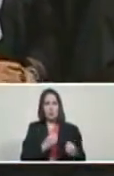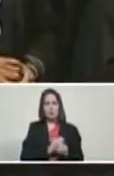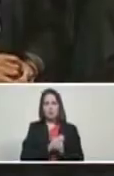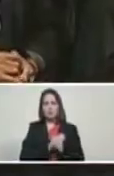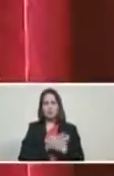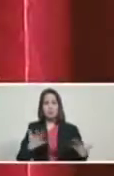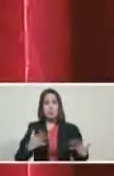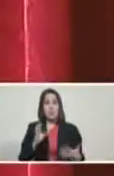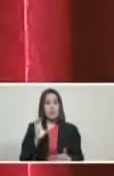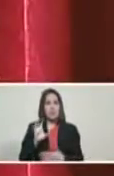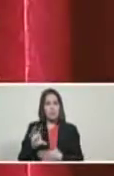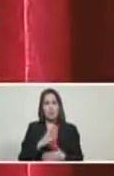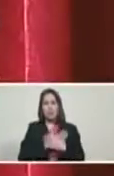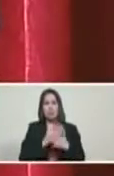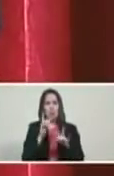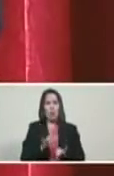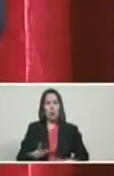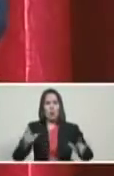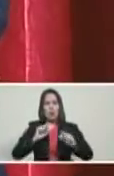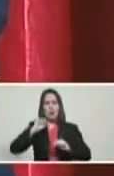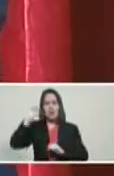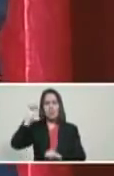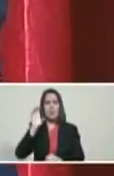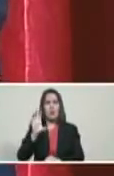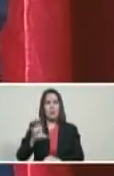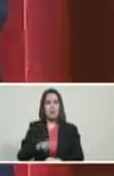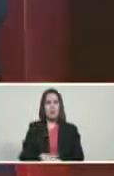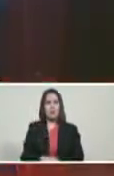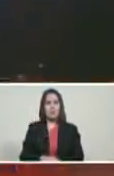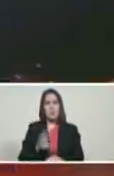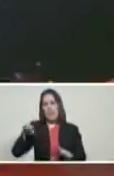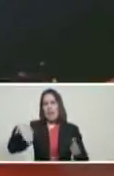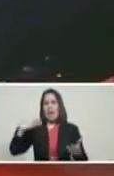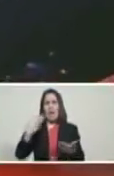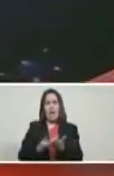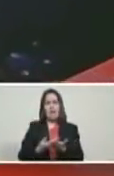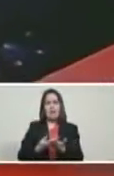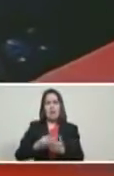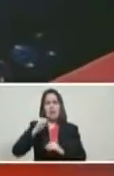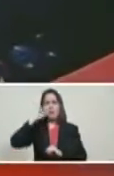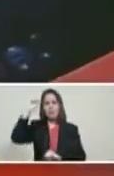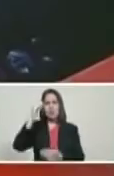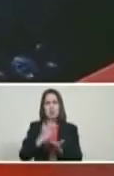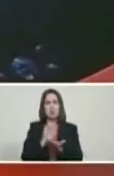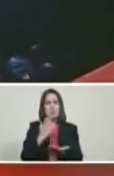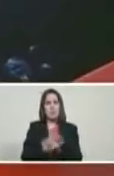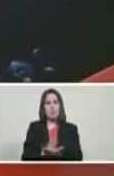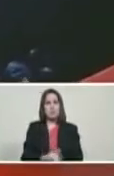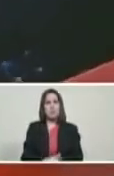patriota, ¡que viva la patria! ¡Hasta la victoria siempre!